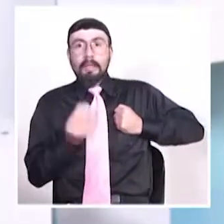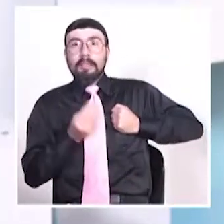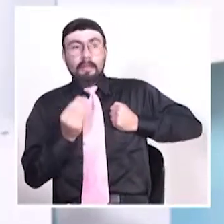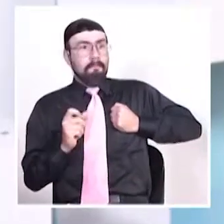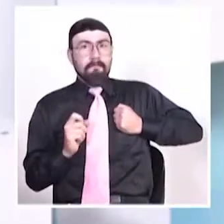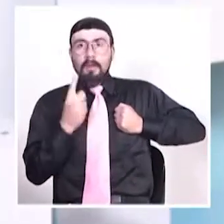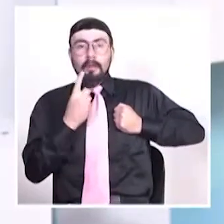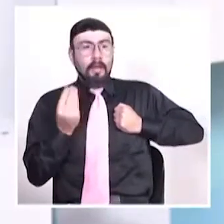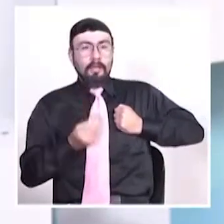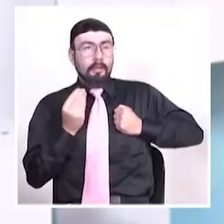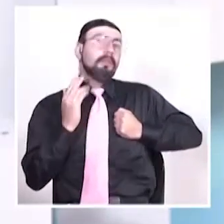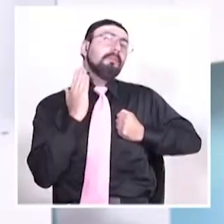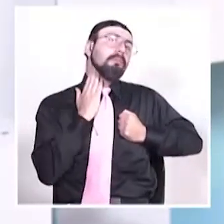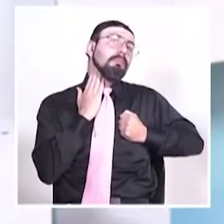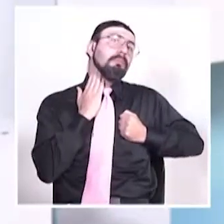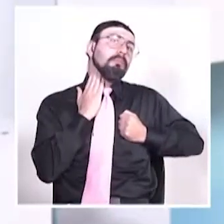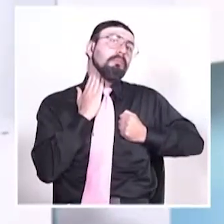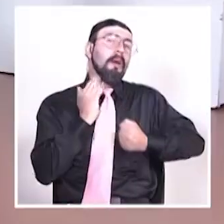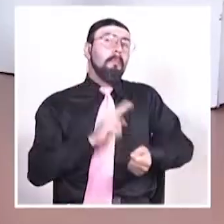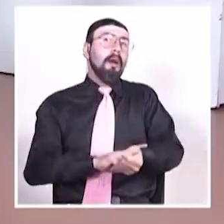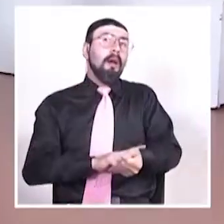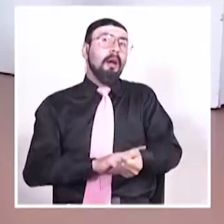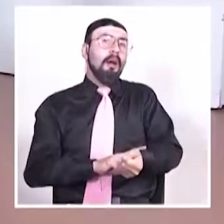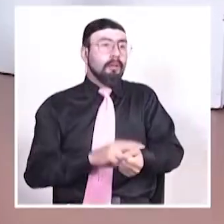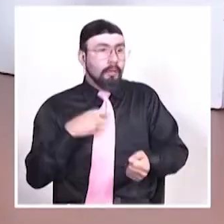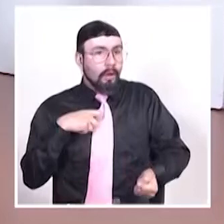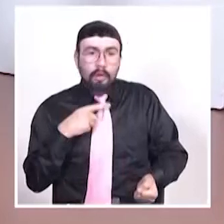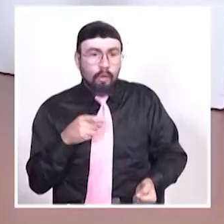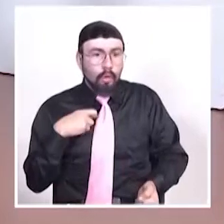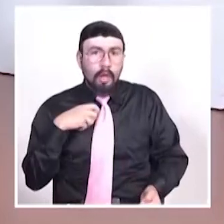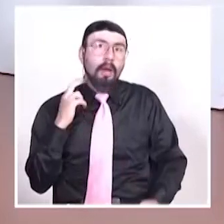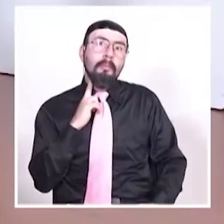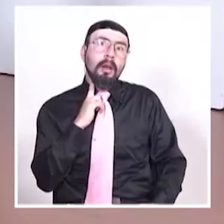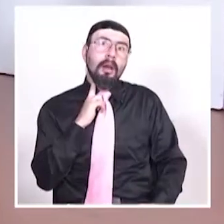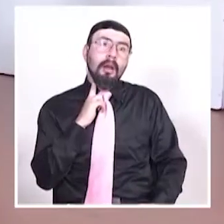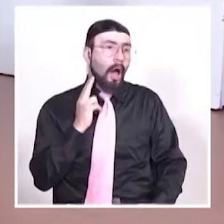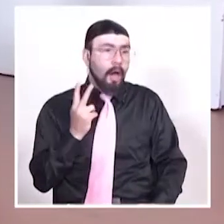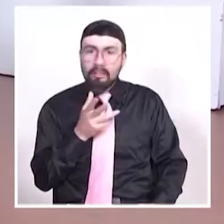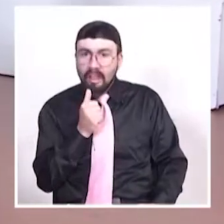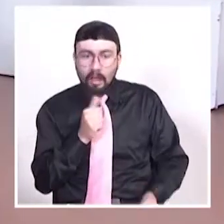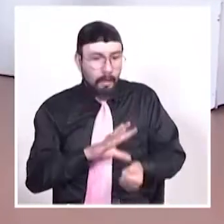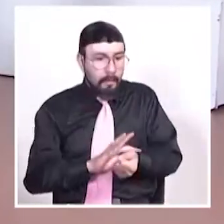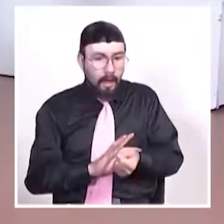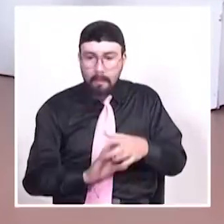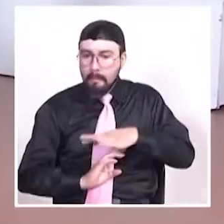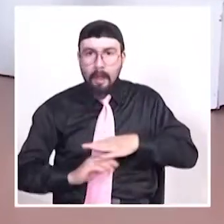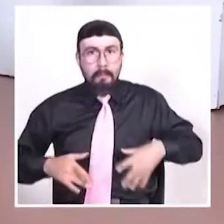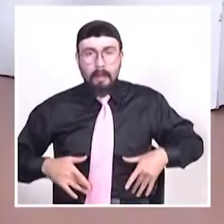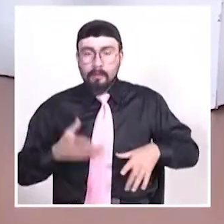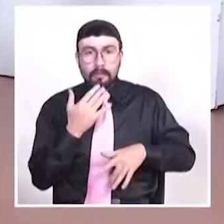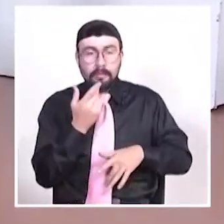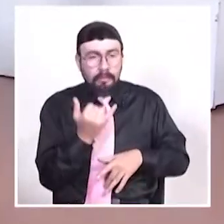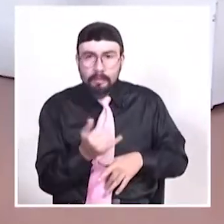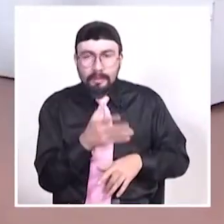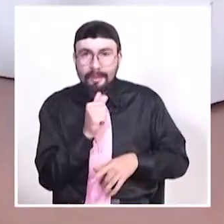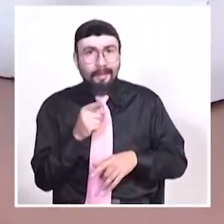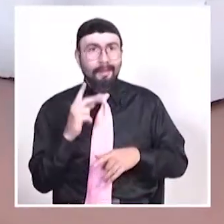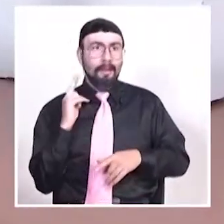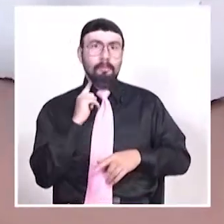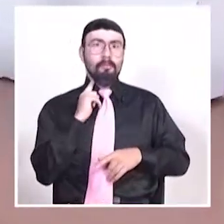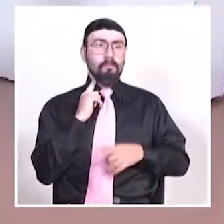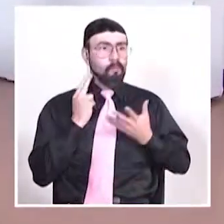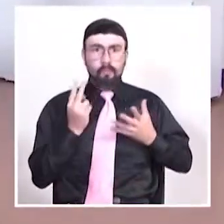que uno tiene que hacer es mirar si tiene pulso. Si el paciente no tiene pulso, en cualquiera de las arterias donde se pueda tomar el